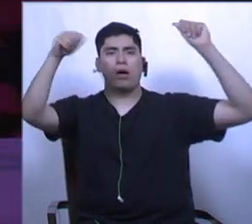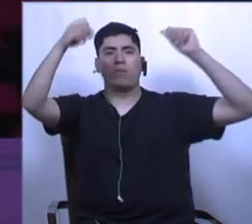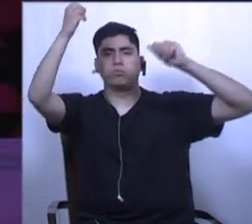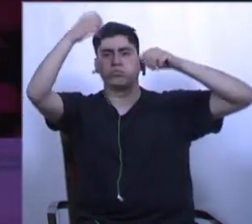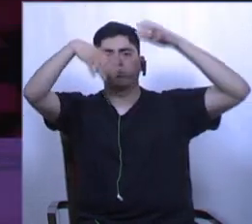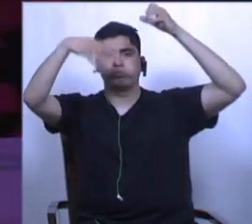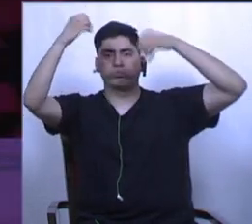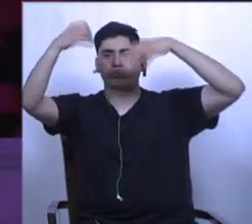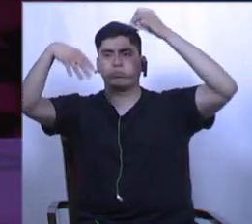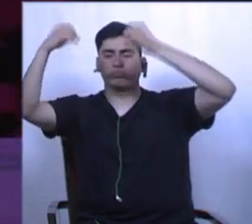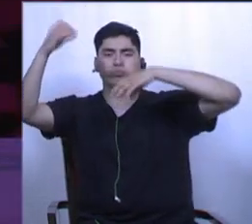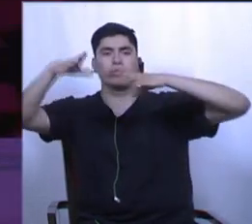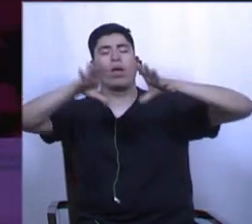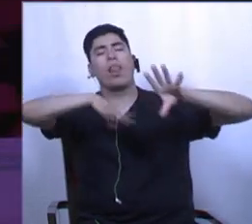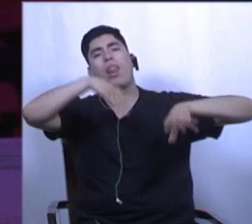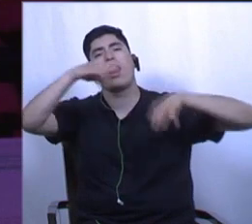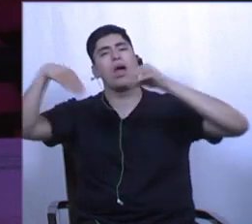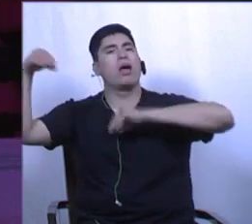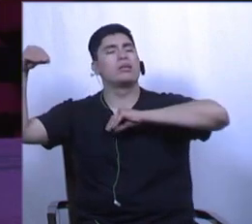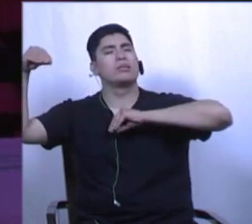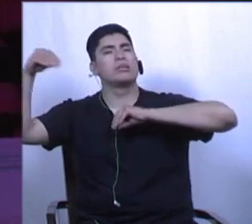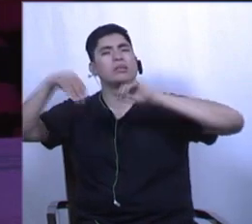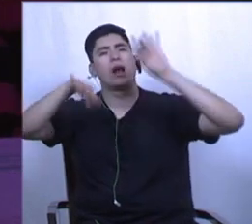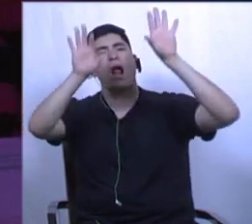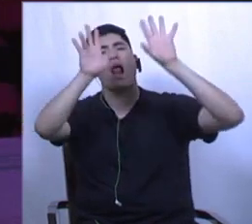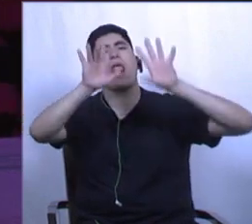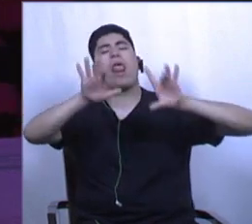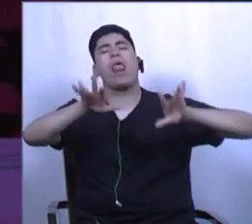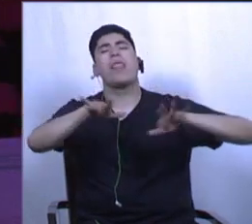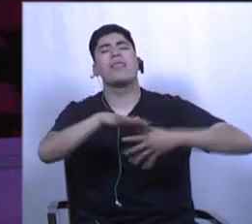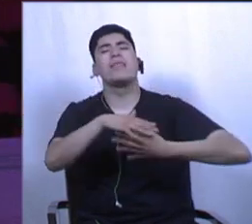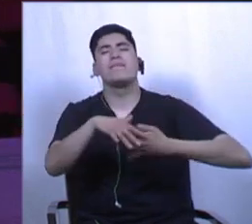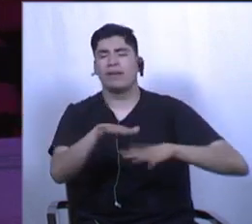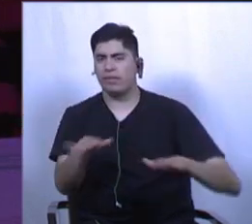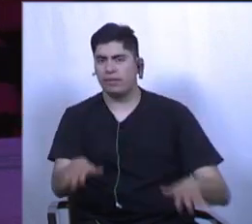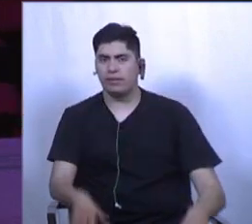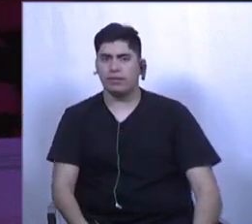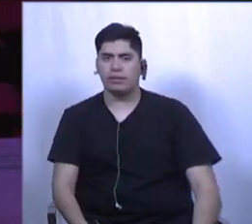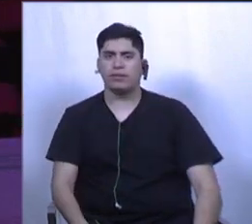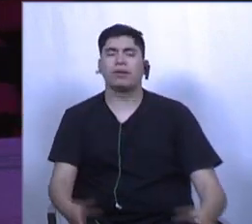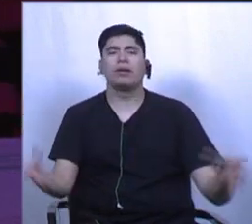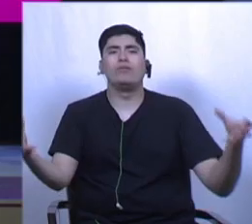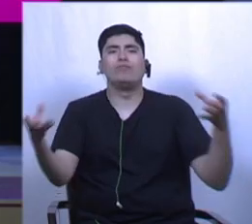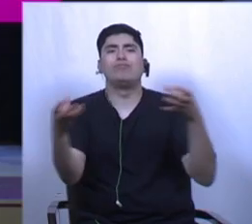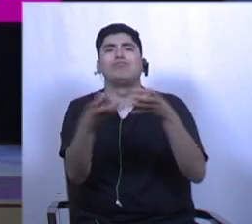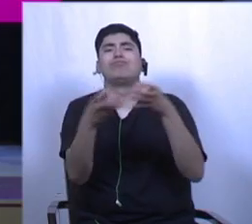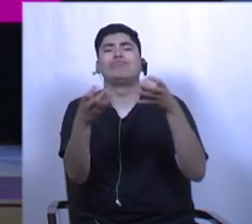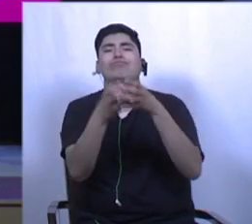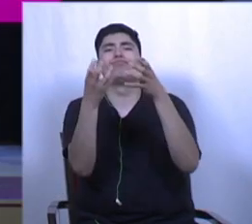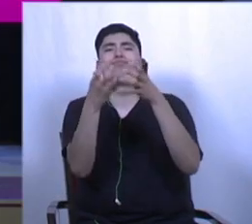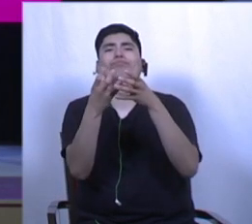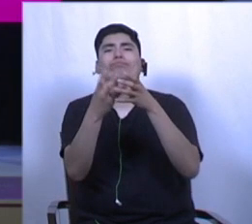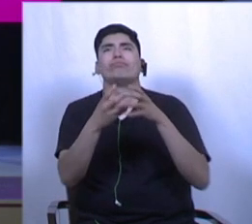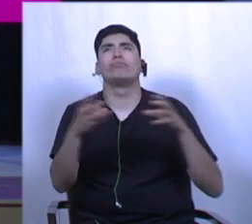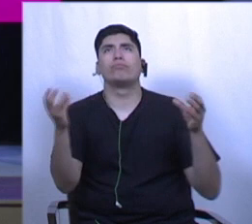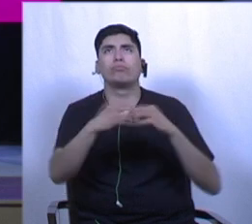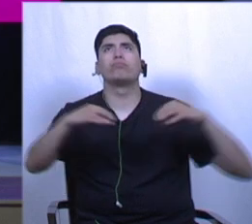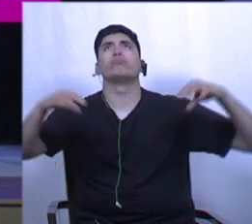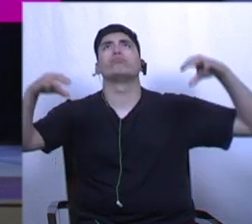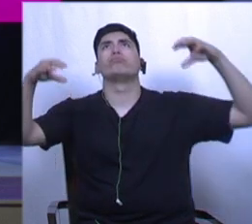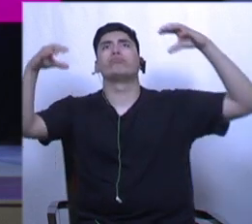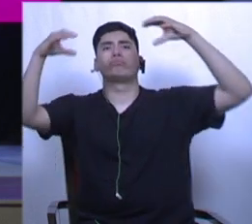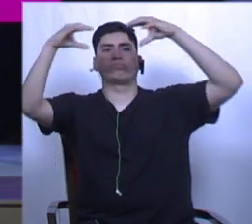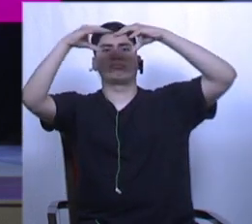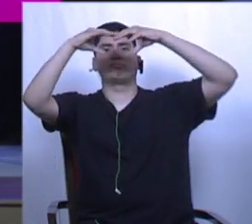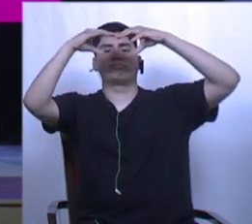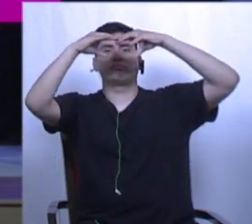en la Sierra Nevada. Por lo tanto, los microbios son capturados por el polvo y son llevados a las nubes, pueden